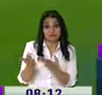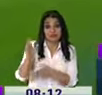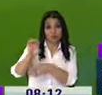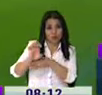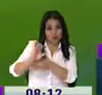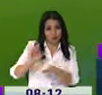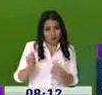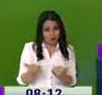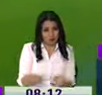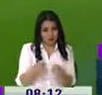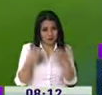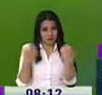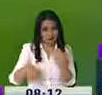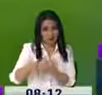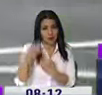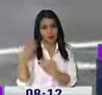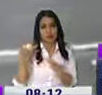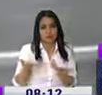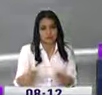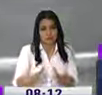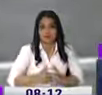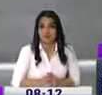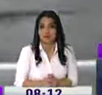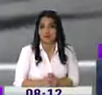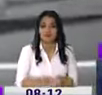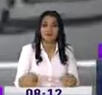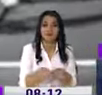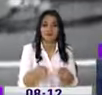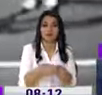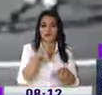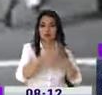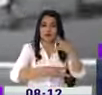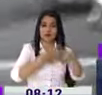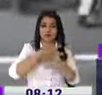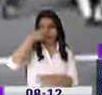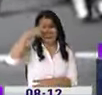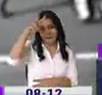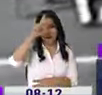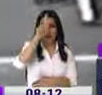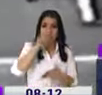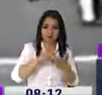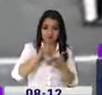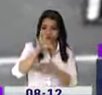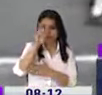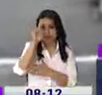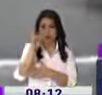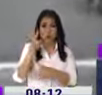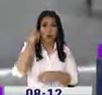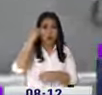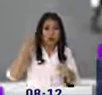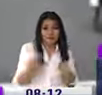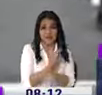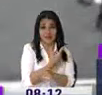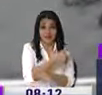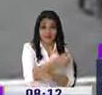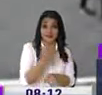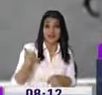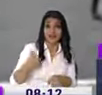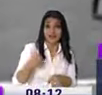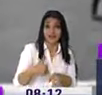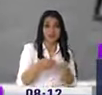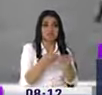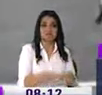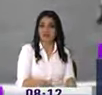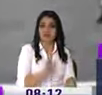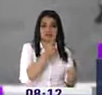en el Estadio Olímpico Atahualpa, así como pasó en el Mundial de México 1970, la única vez que el equipo gaucho no asistió a un